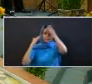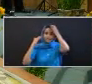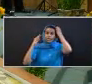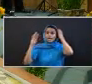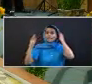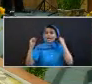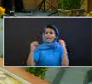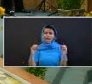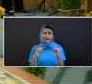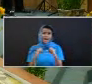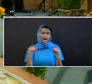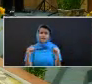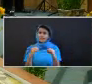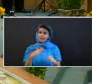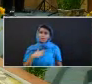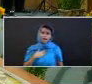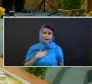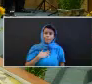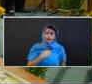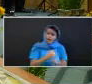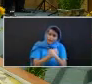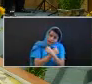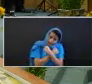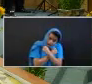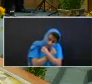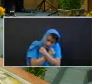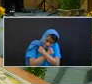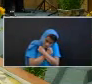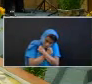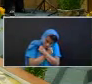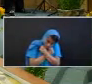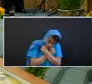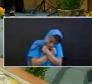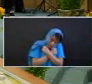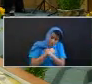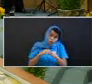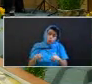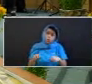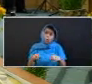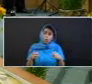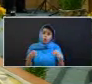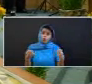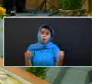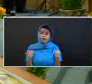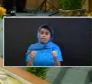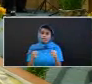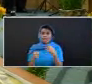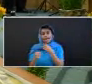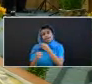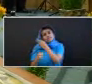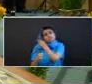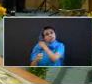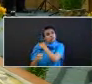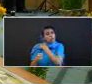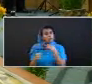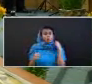que nadie me amará como lo haces Tú,